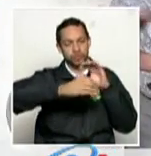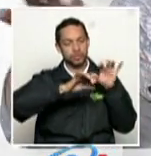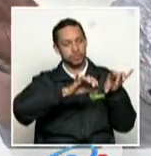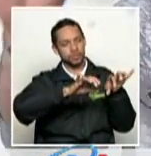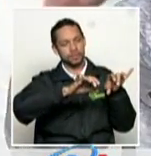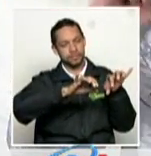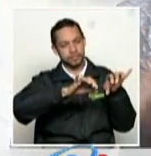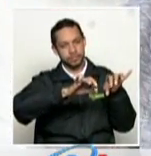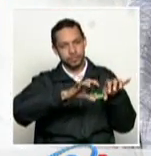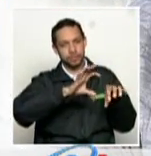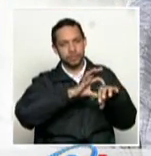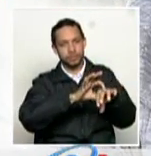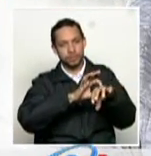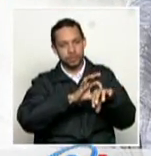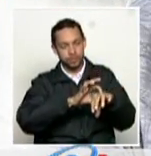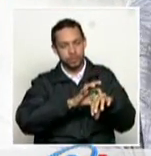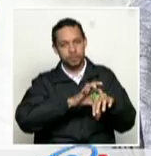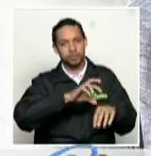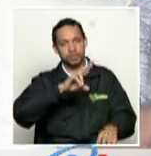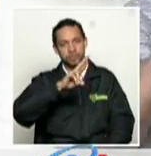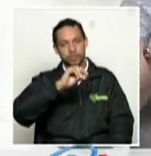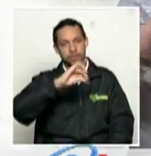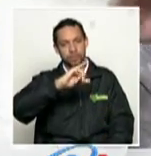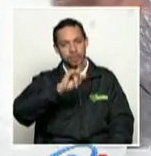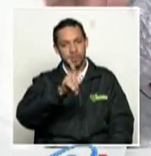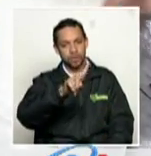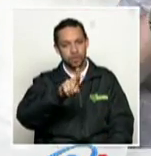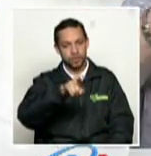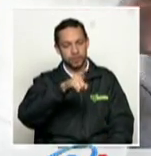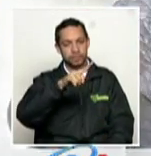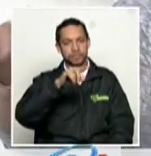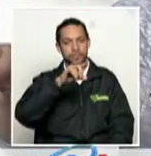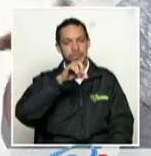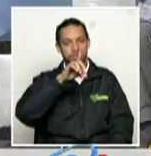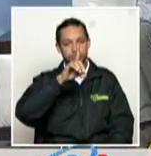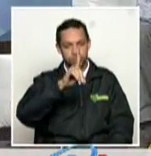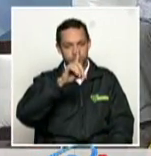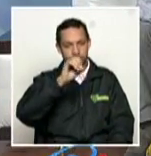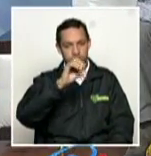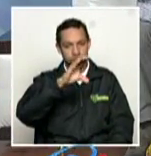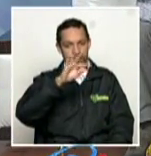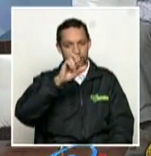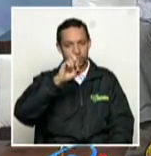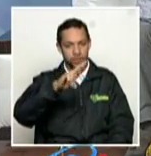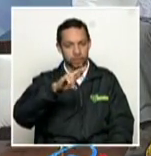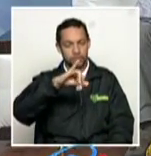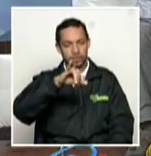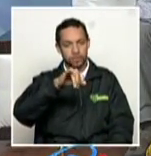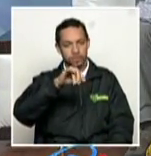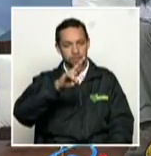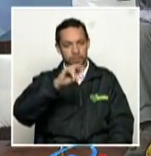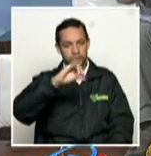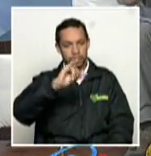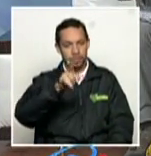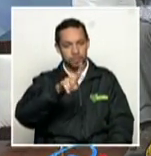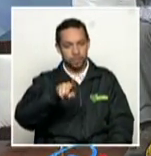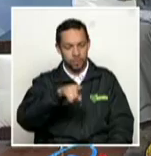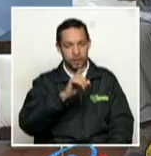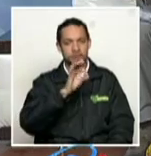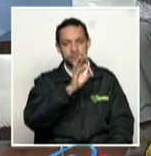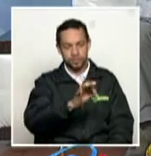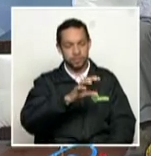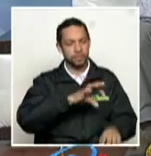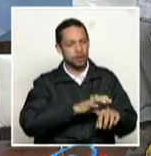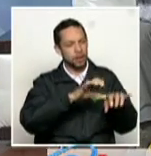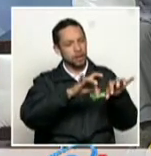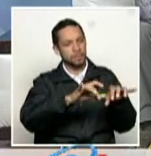y digita Jorge Enrique Rojas Quiseno, así, Jorge Enrique Rojas Quiseno, en YouTube, y ahí hay una colección de